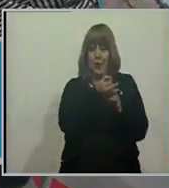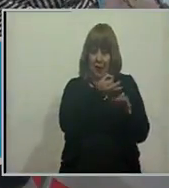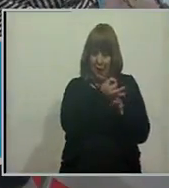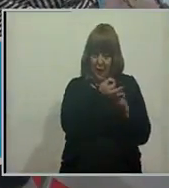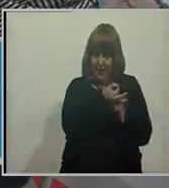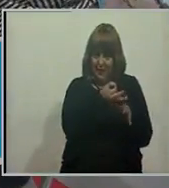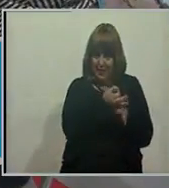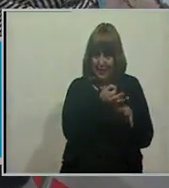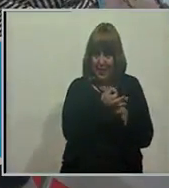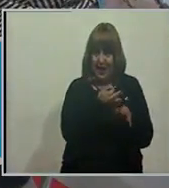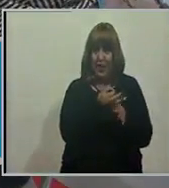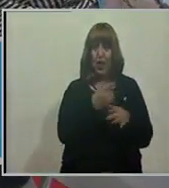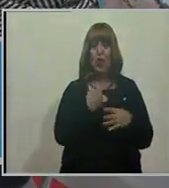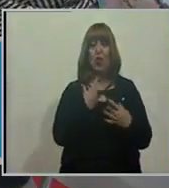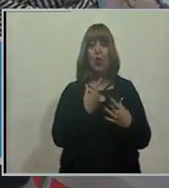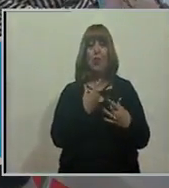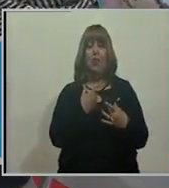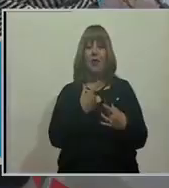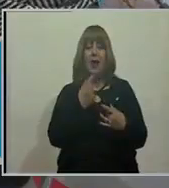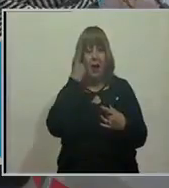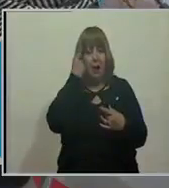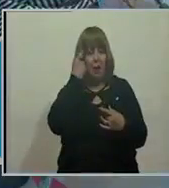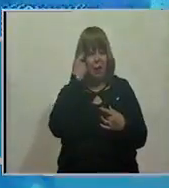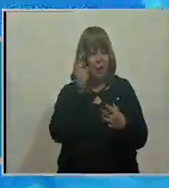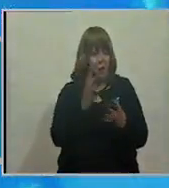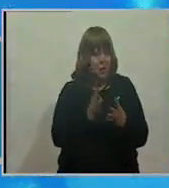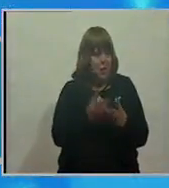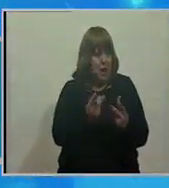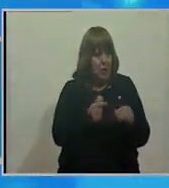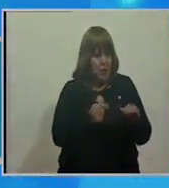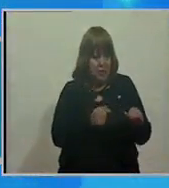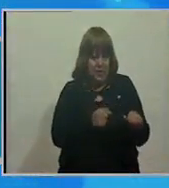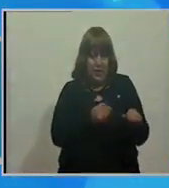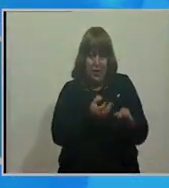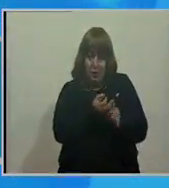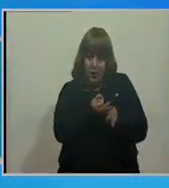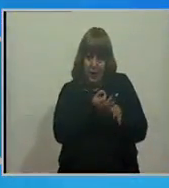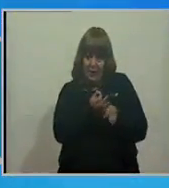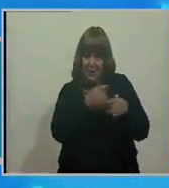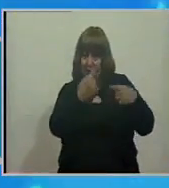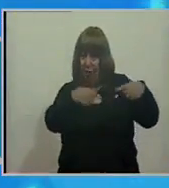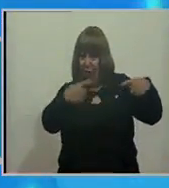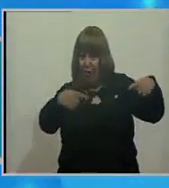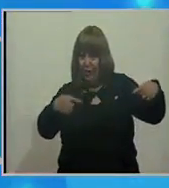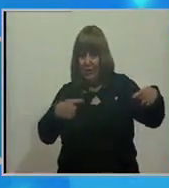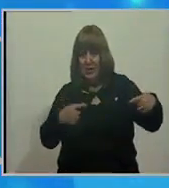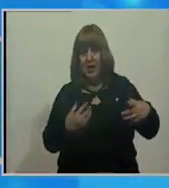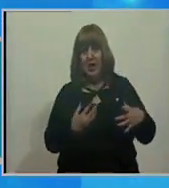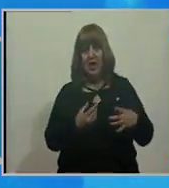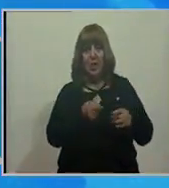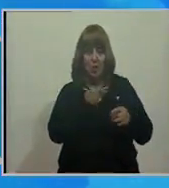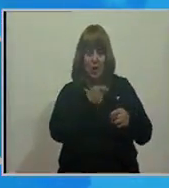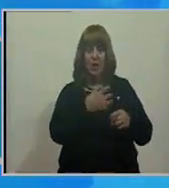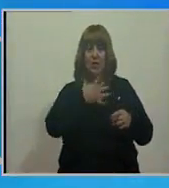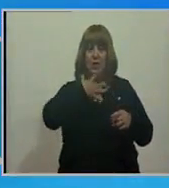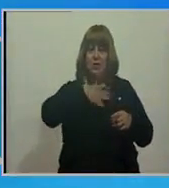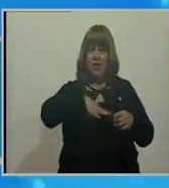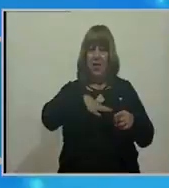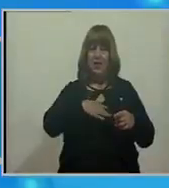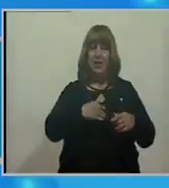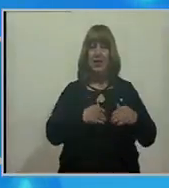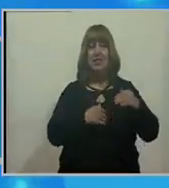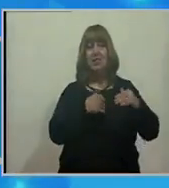la esponja que son los chicos, ¿no? Sí. Que cuando más chiquitos les enseñás cosas, ellos las asimilan y las pueden con el